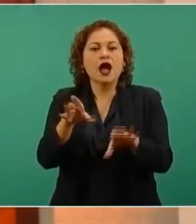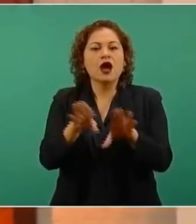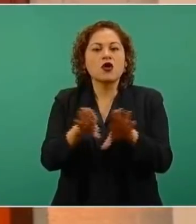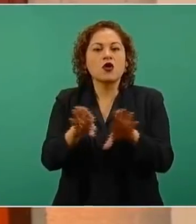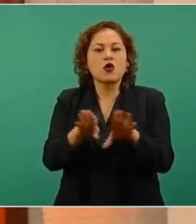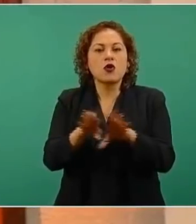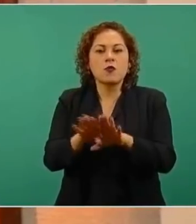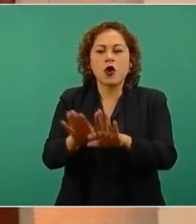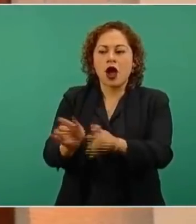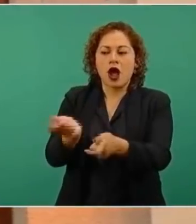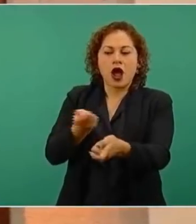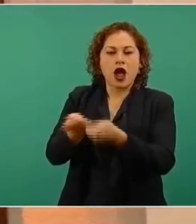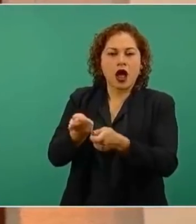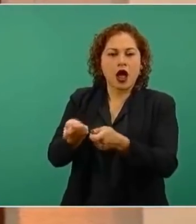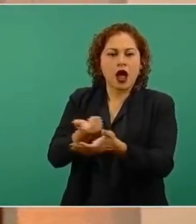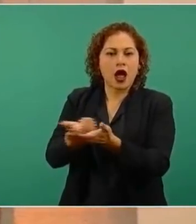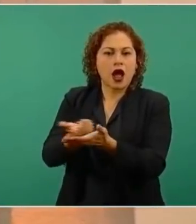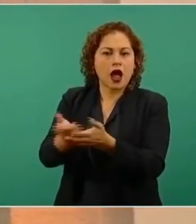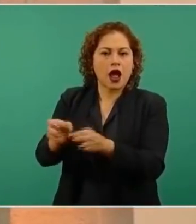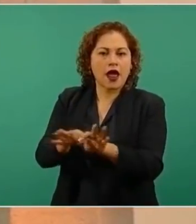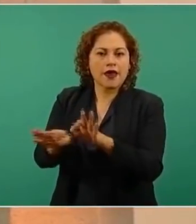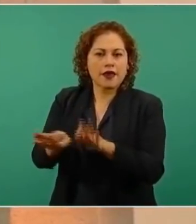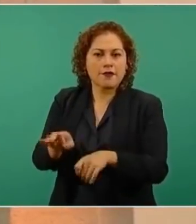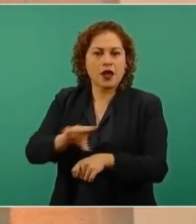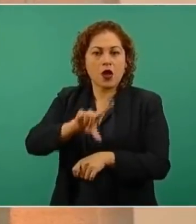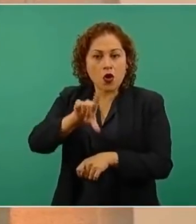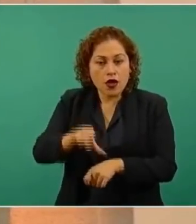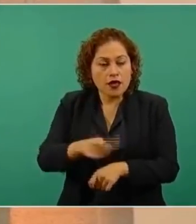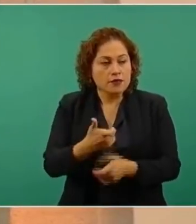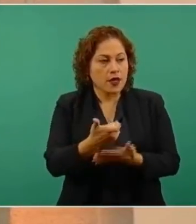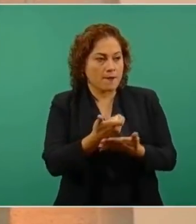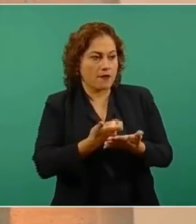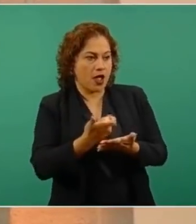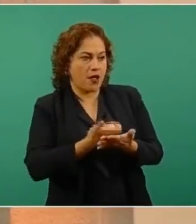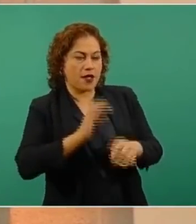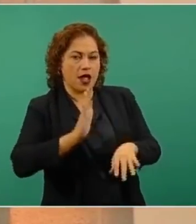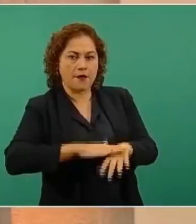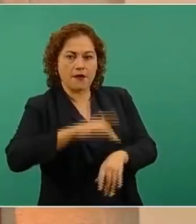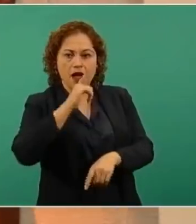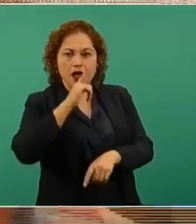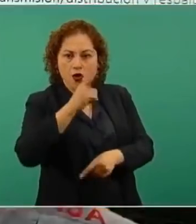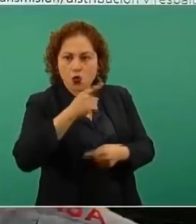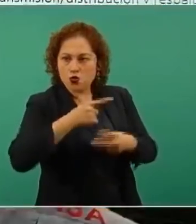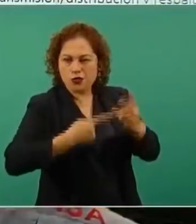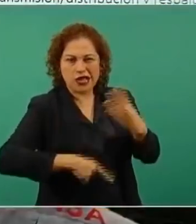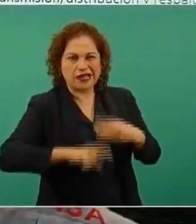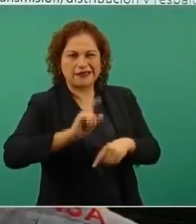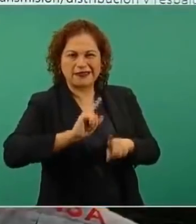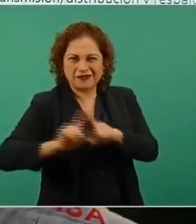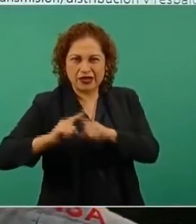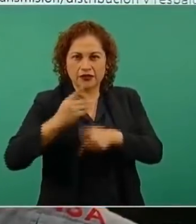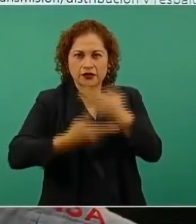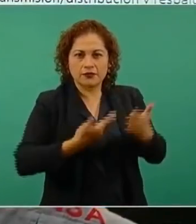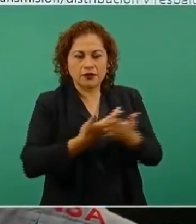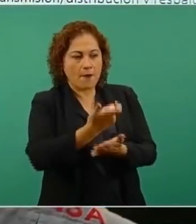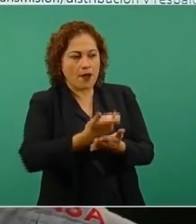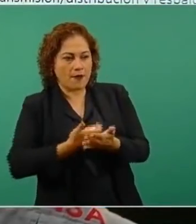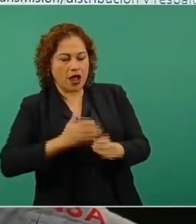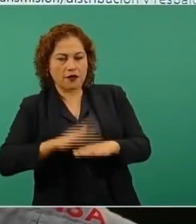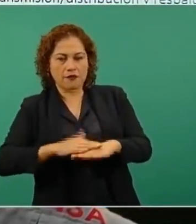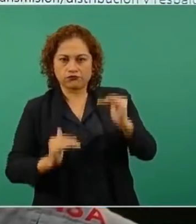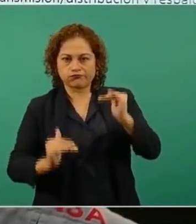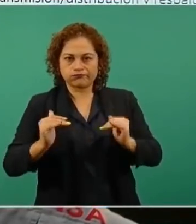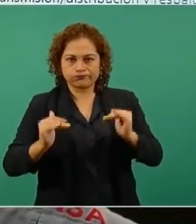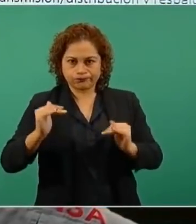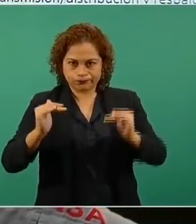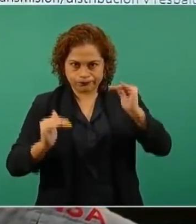tarifas de los servicios públicos, incluyendo la de la electricidad. Lo que ha ocurrido ahorita con la crisis que tuvimos